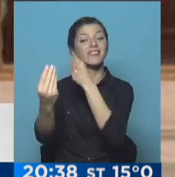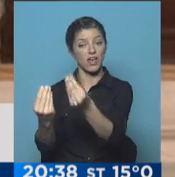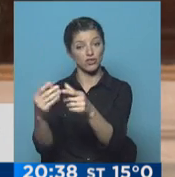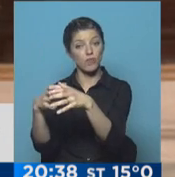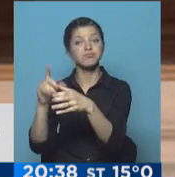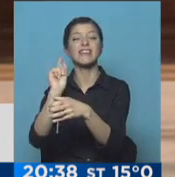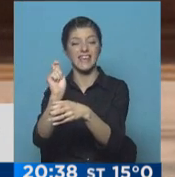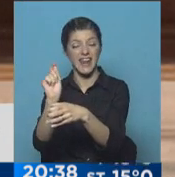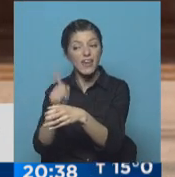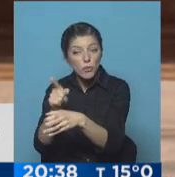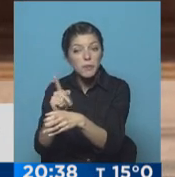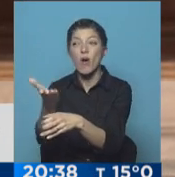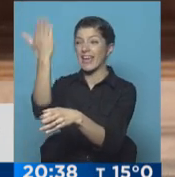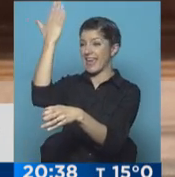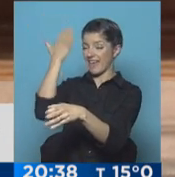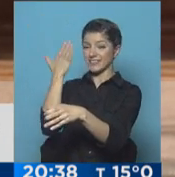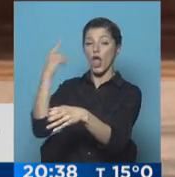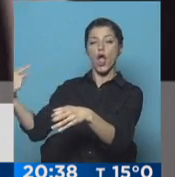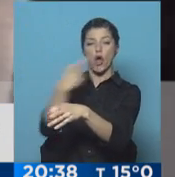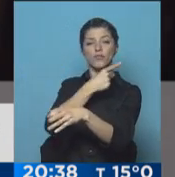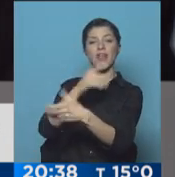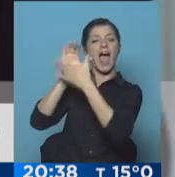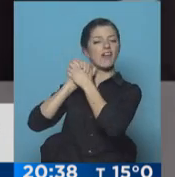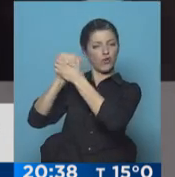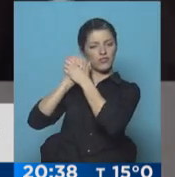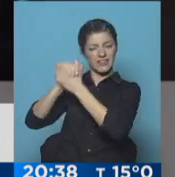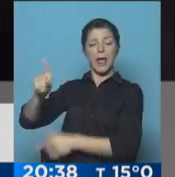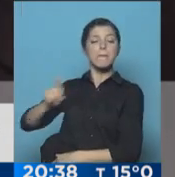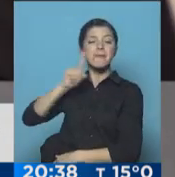los que tumbaron el gobierno de Alfonsín en los años 80.